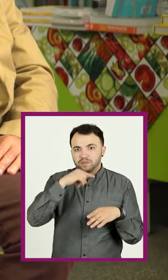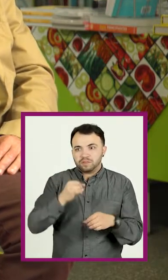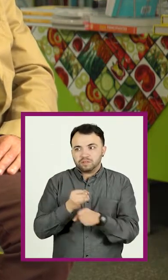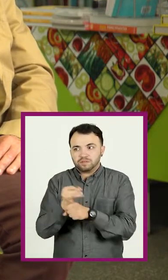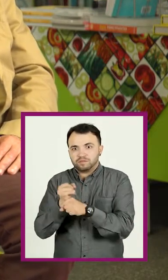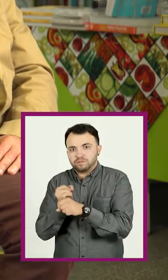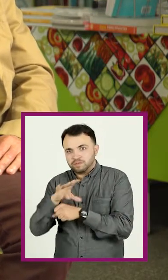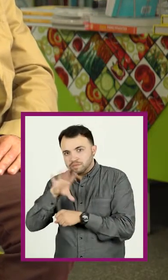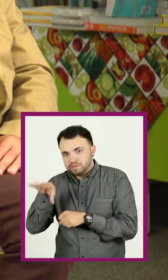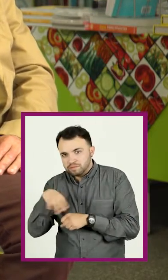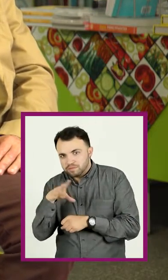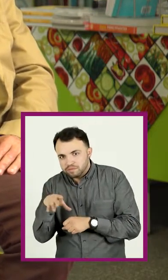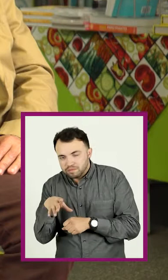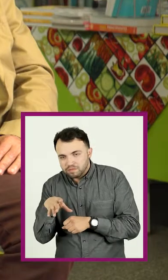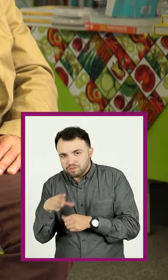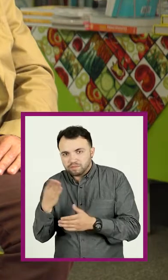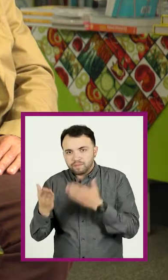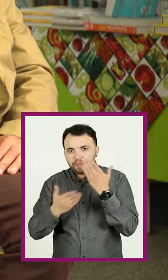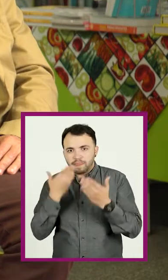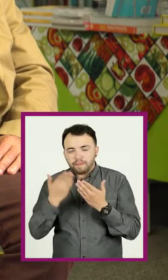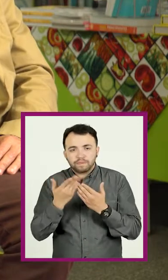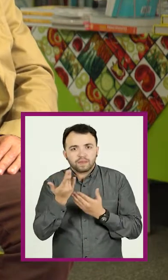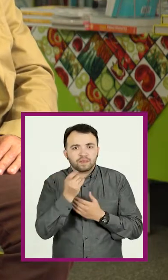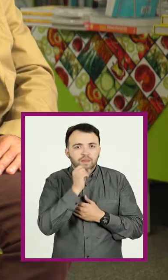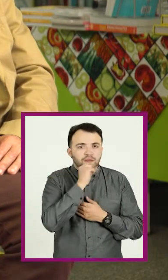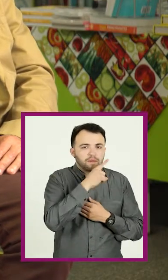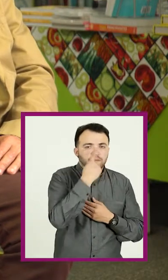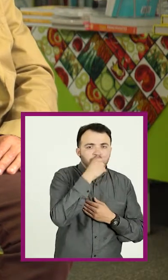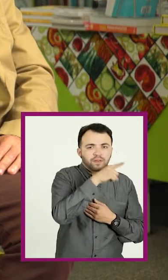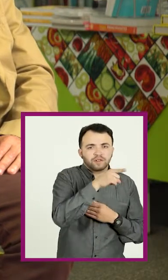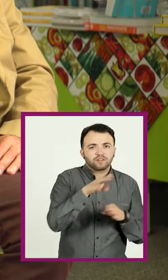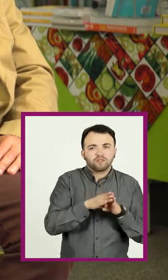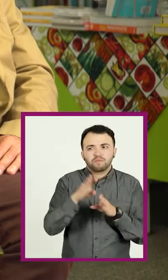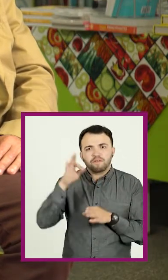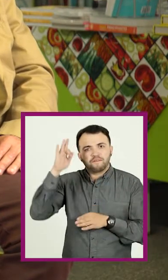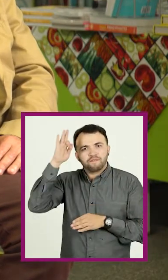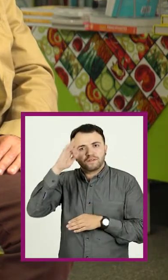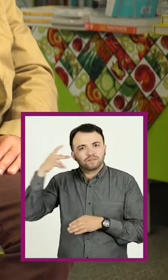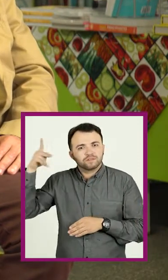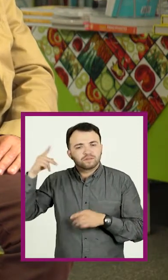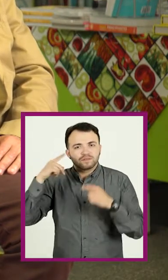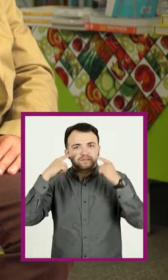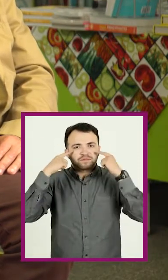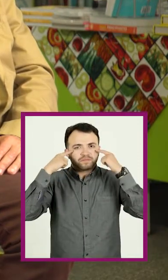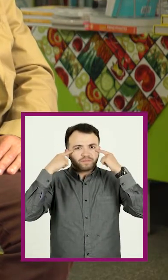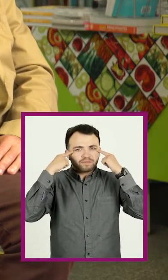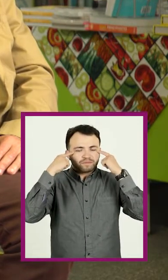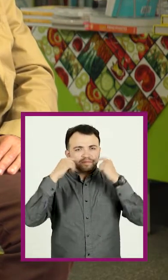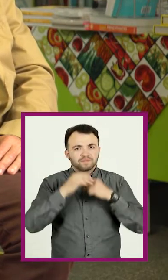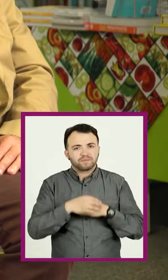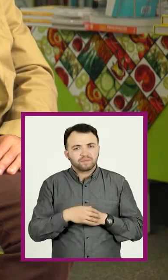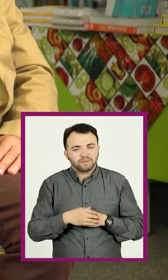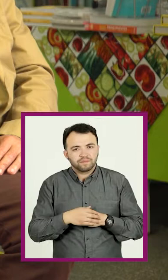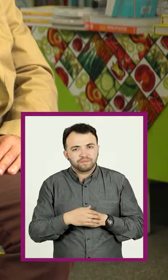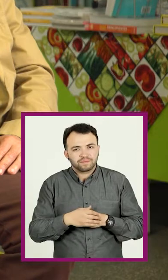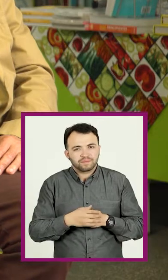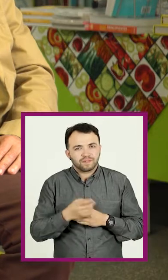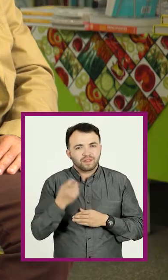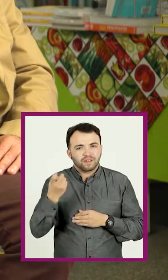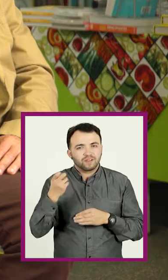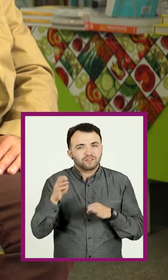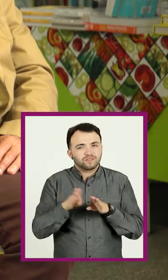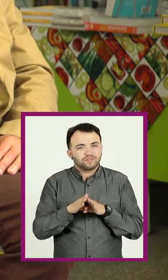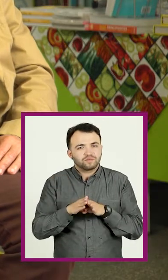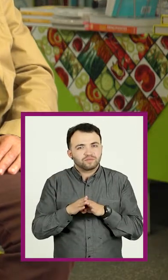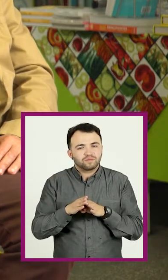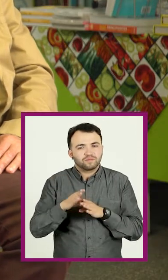por pensamientos orientales o filosofías orientales, entre ellos la filosofía que se ha generado